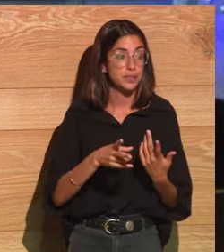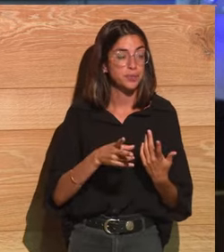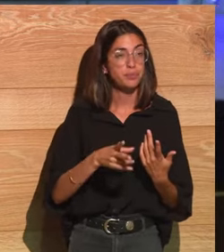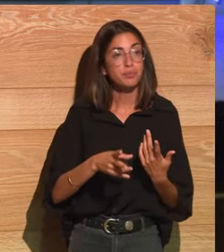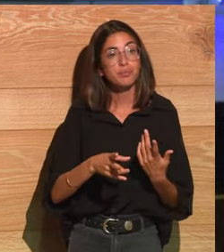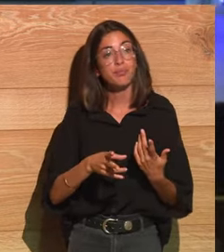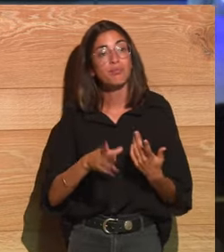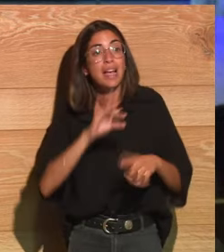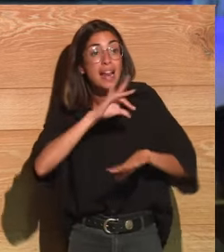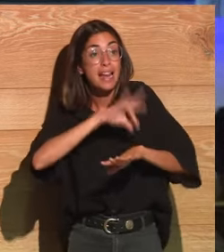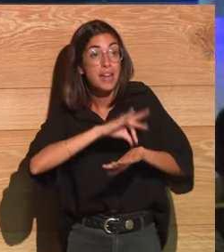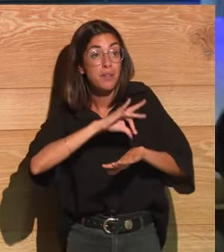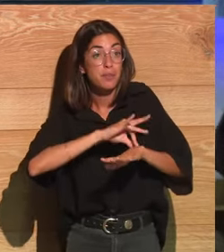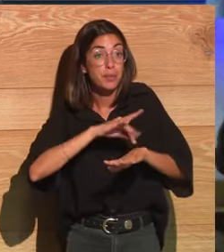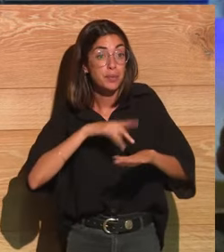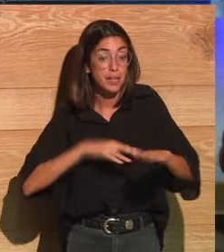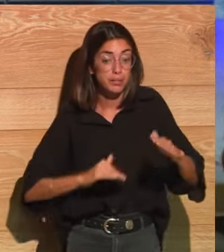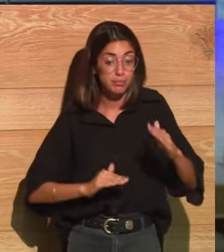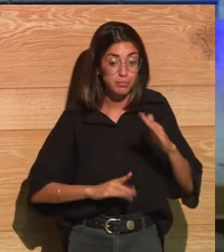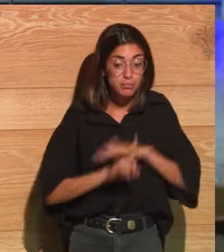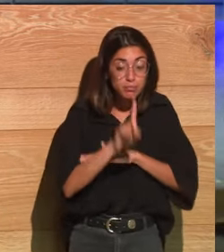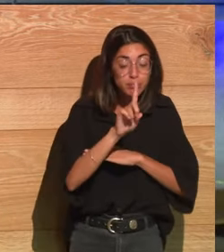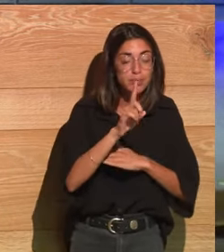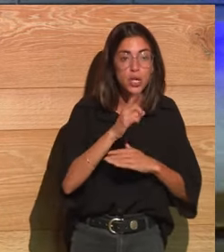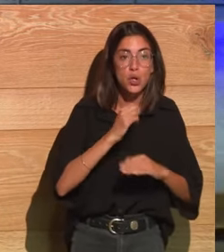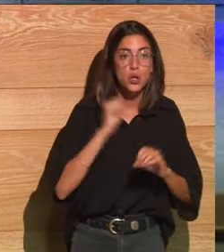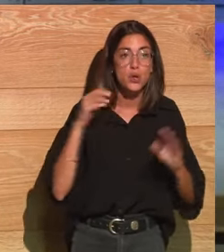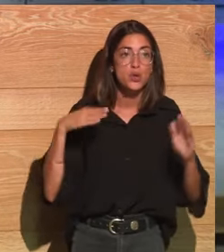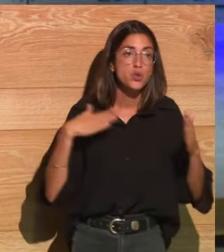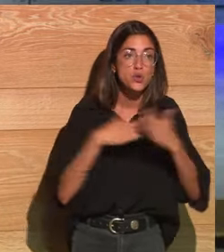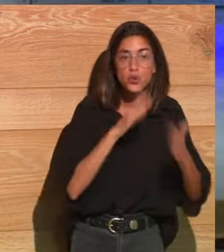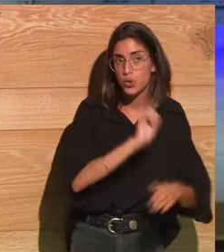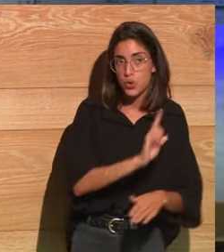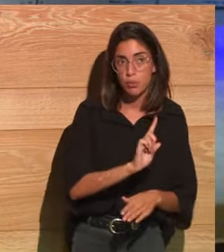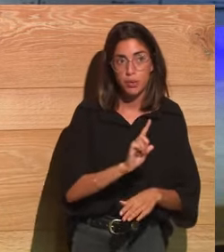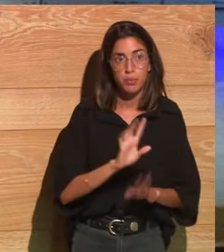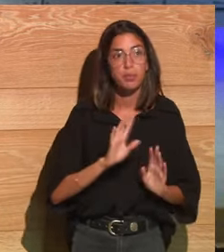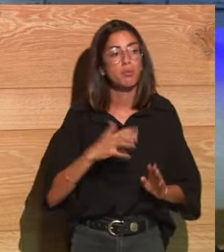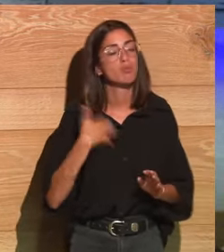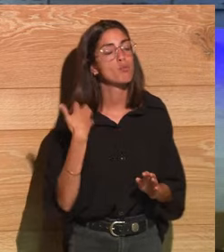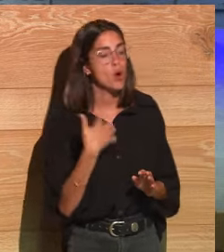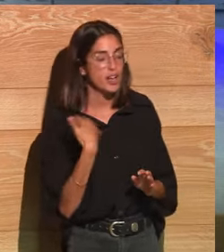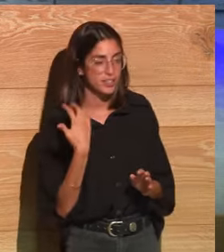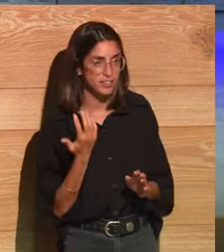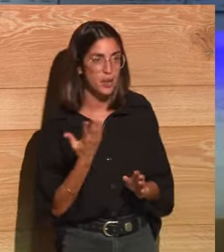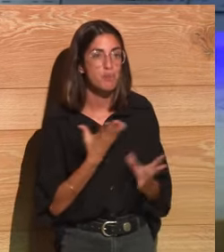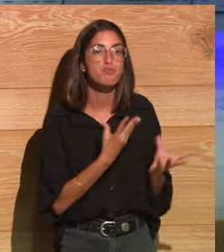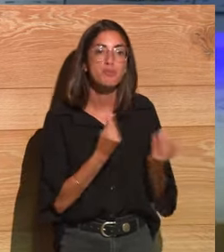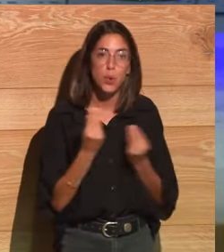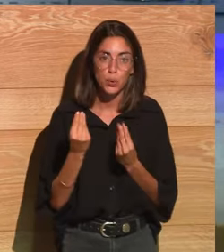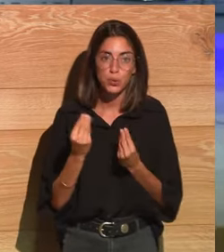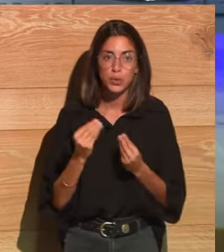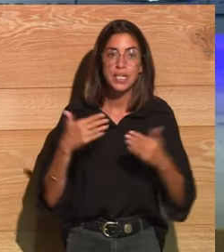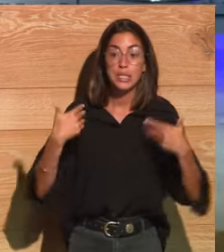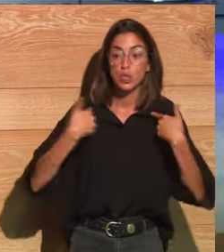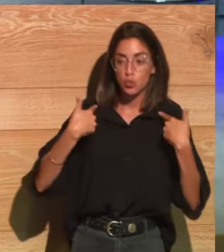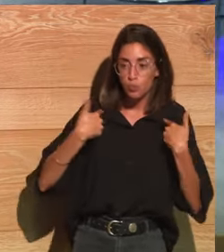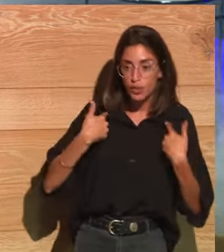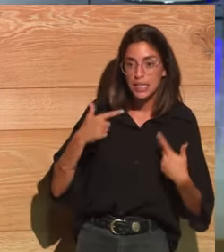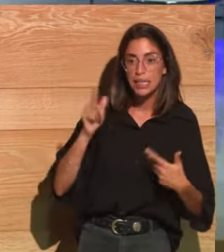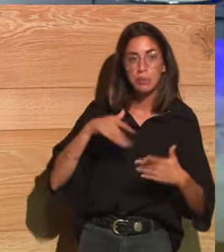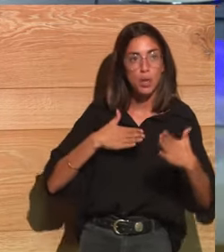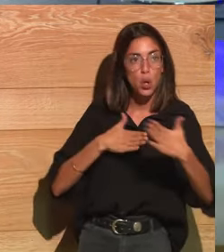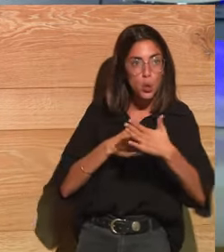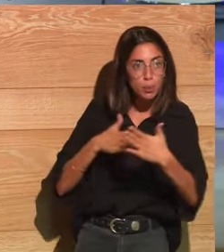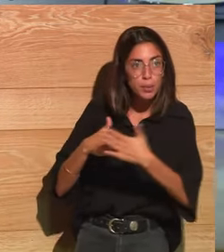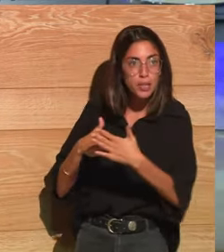impide ese éxito evolutivo en la mayoría de los casos. Pero molesta. Mucho, mucho. Y hace sufrir y limita, claro,